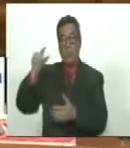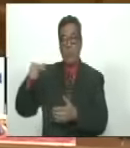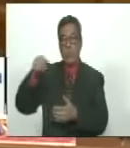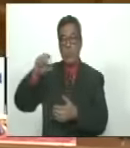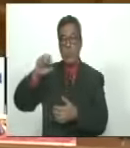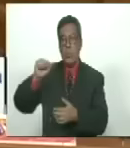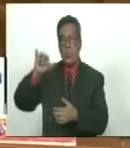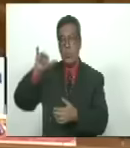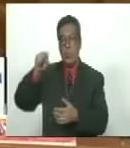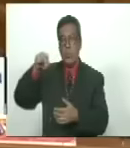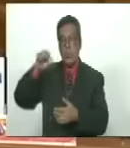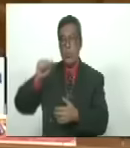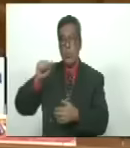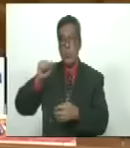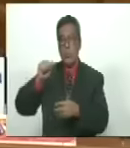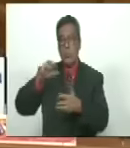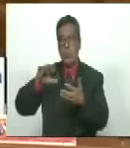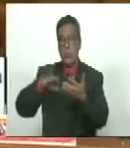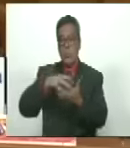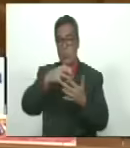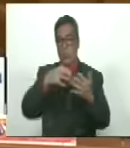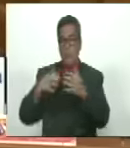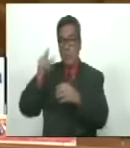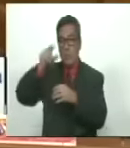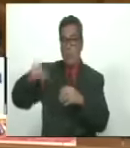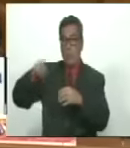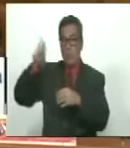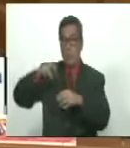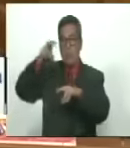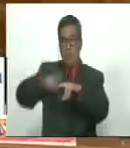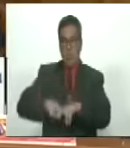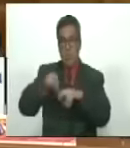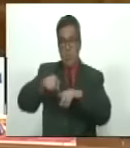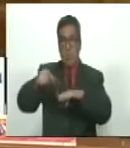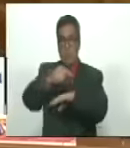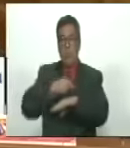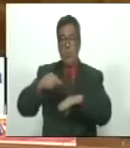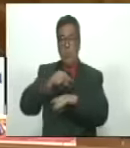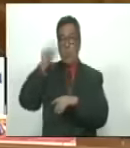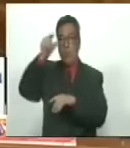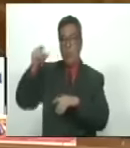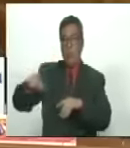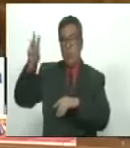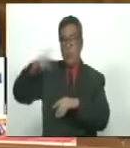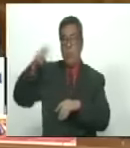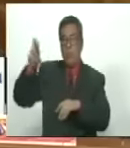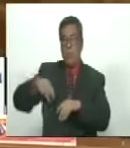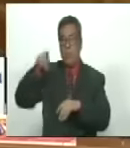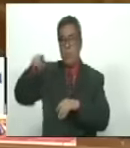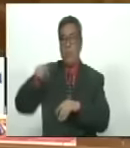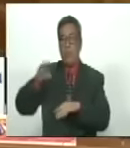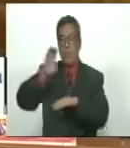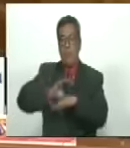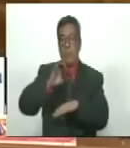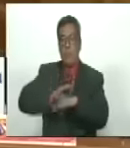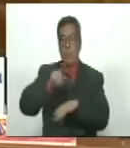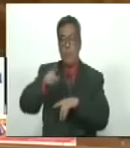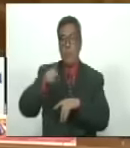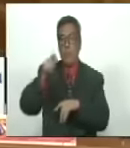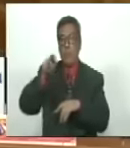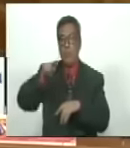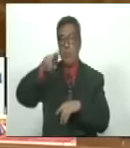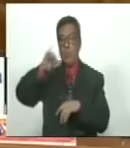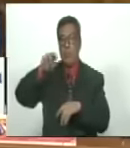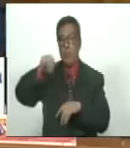a la controversia territorial, el asiento de los poderes públicos del estado de la Guayana Esequiba será la ciudad de